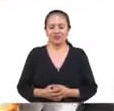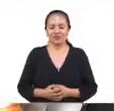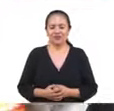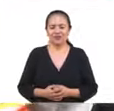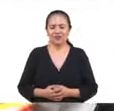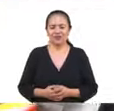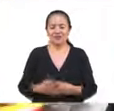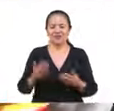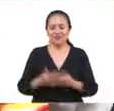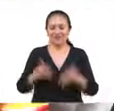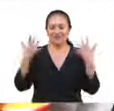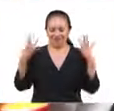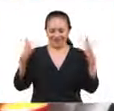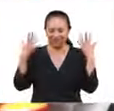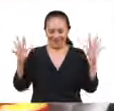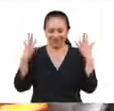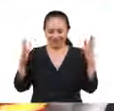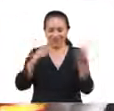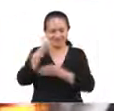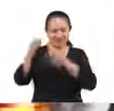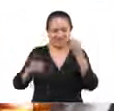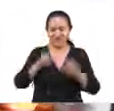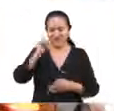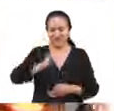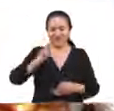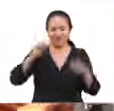Y nuevamente, fuerte el aplauso para todas